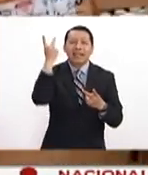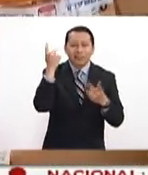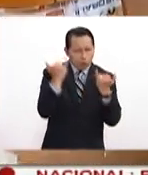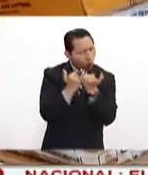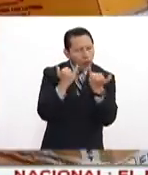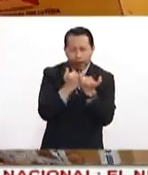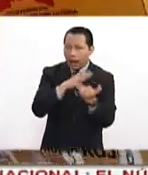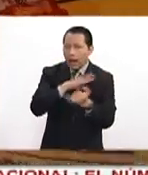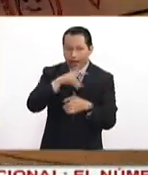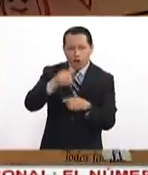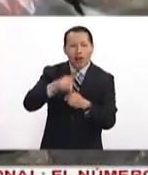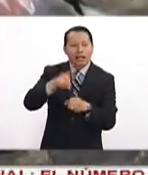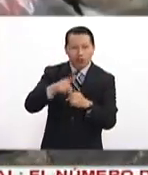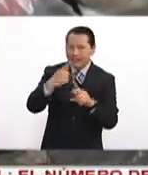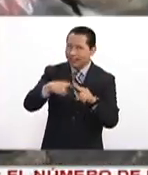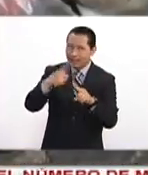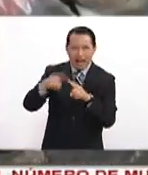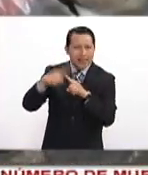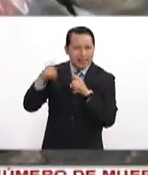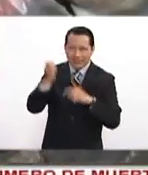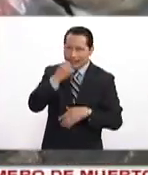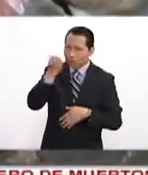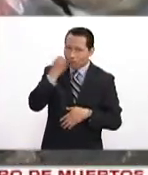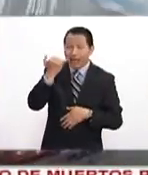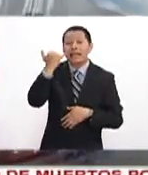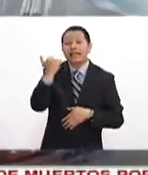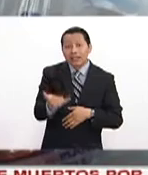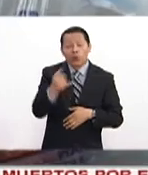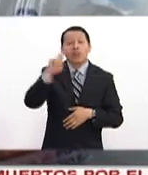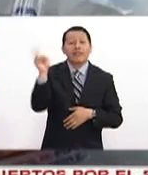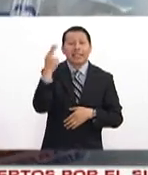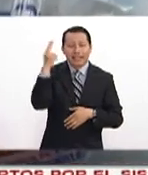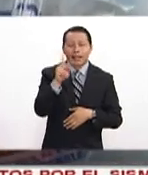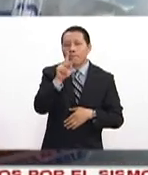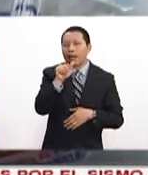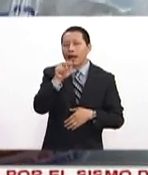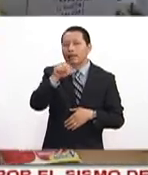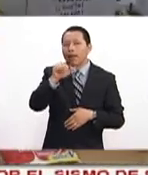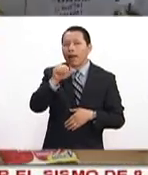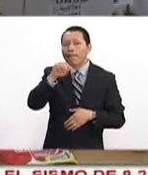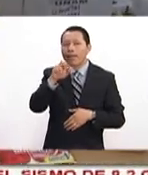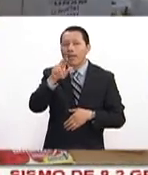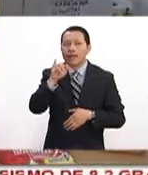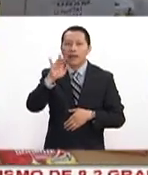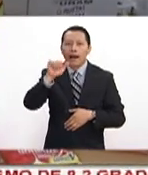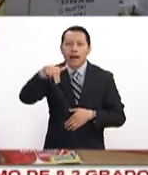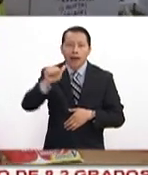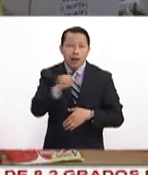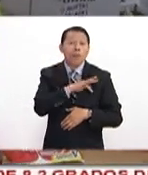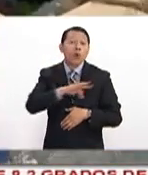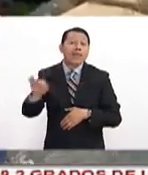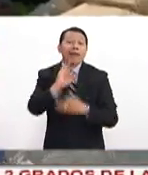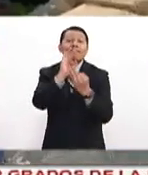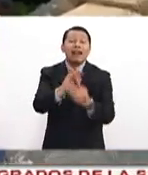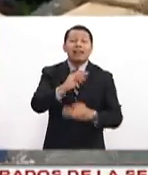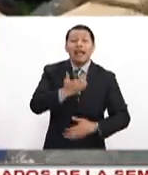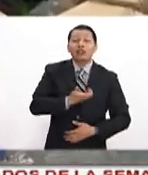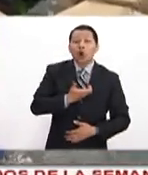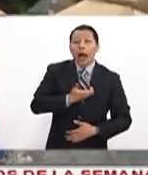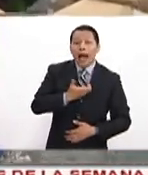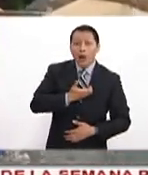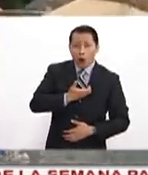recibiendo donaciones en sus diferentes planteles, así como la Universidad Panamericana. Usted puede encontrar uno frente al